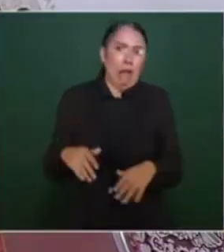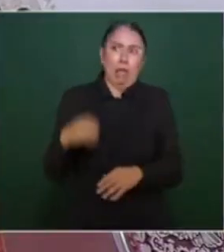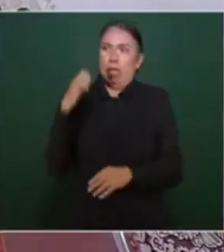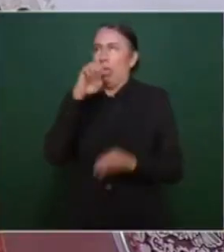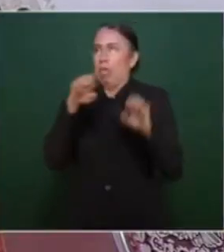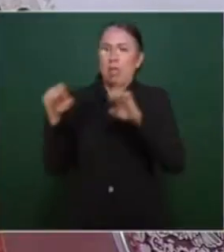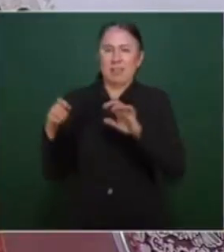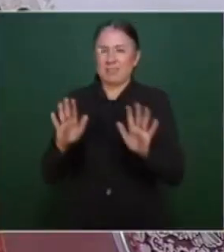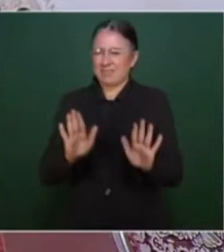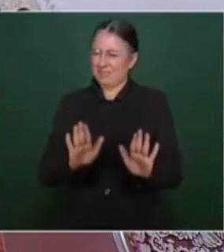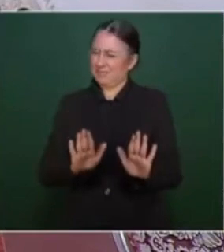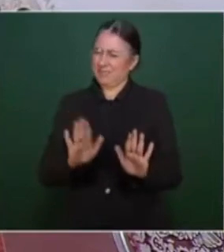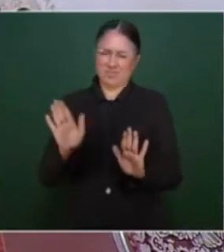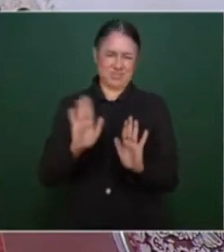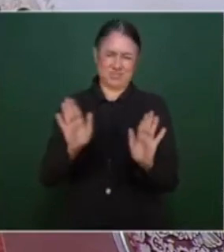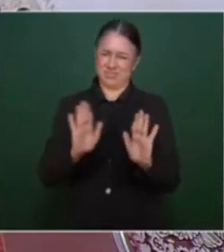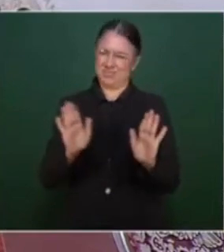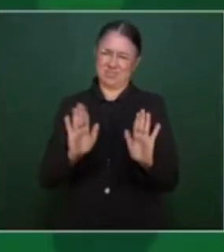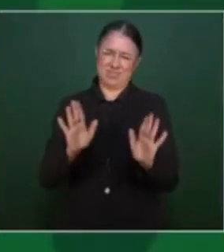o sea,